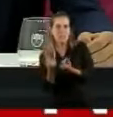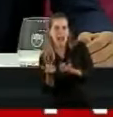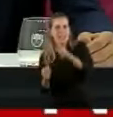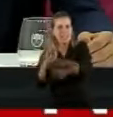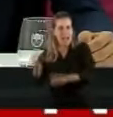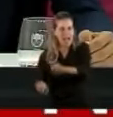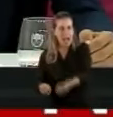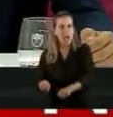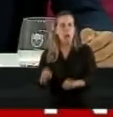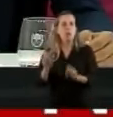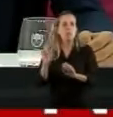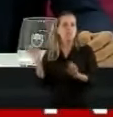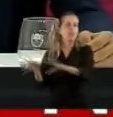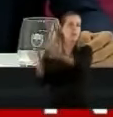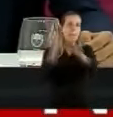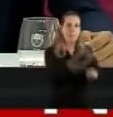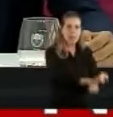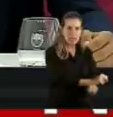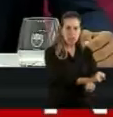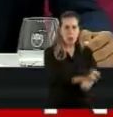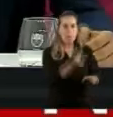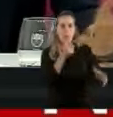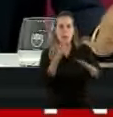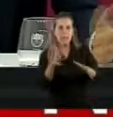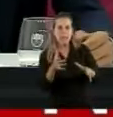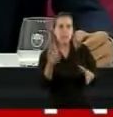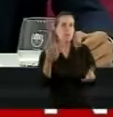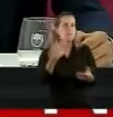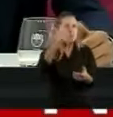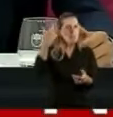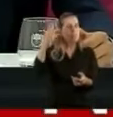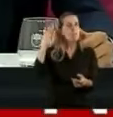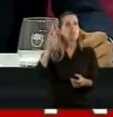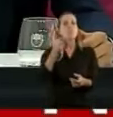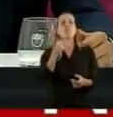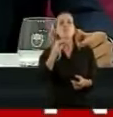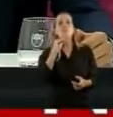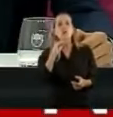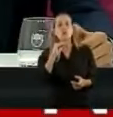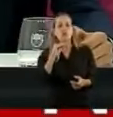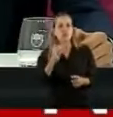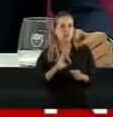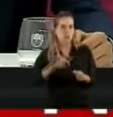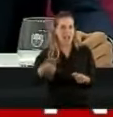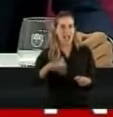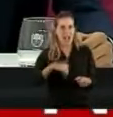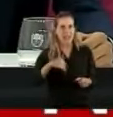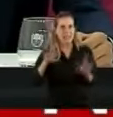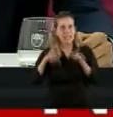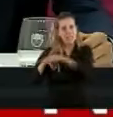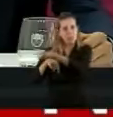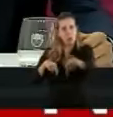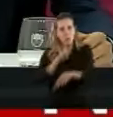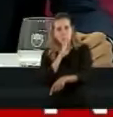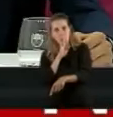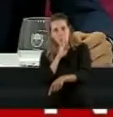asimilables solamente a la condena que había tenido Roblero Puch en nuestro país, y no habían reaccionado,